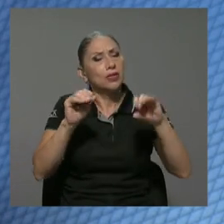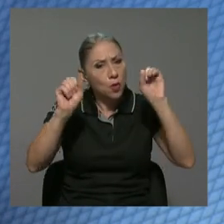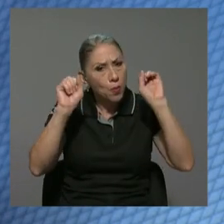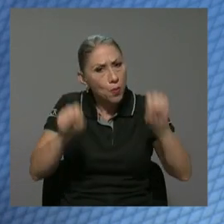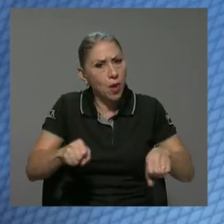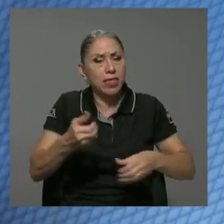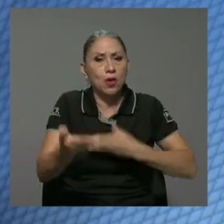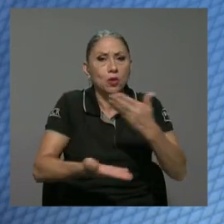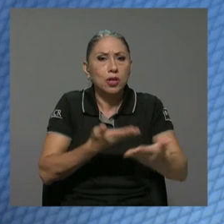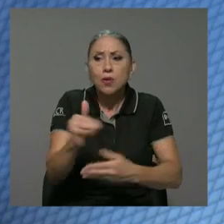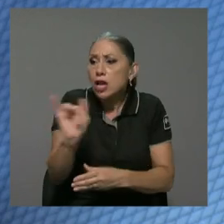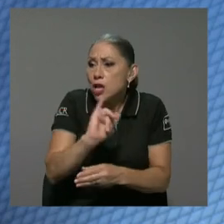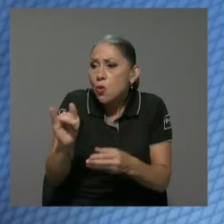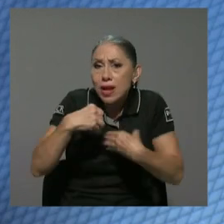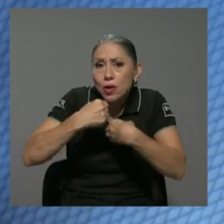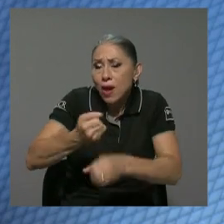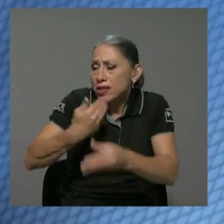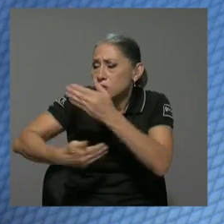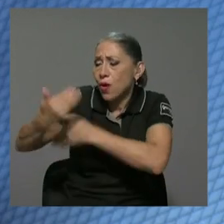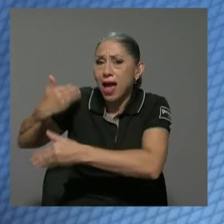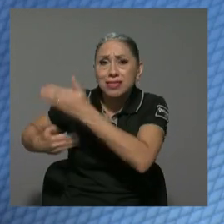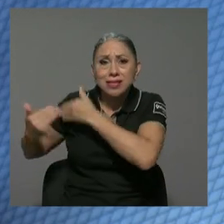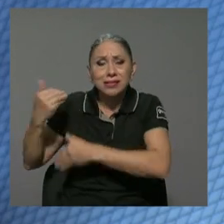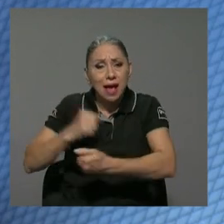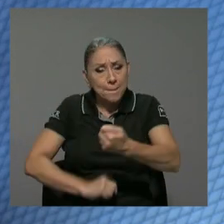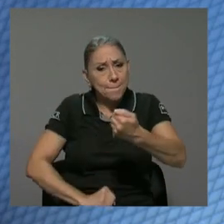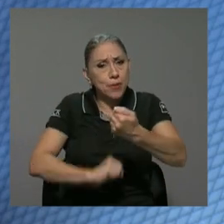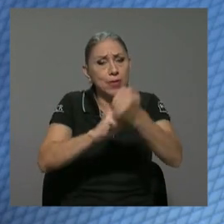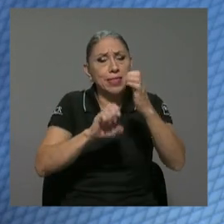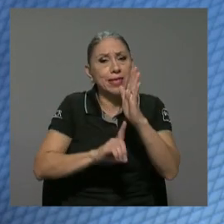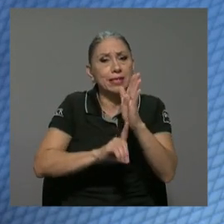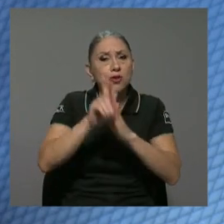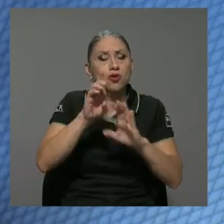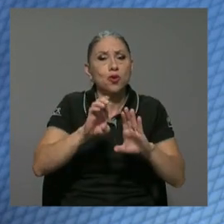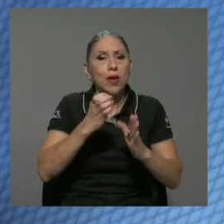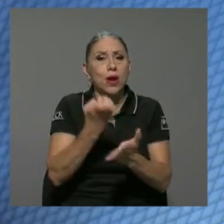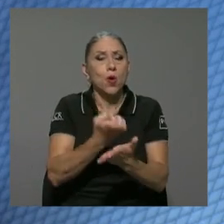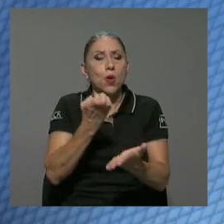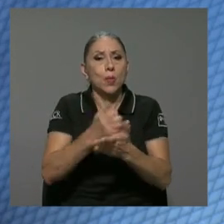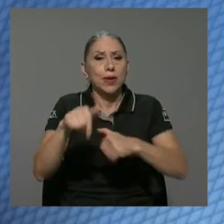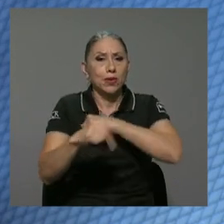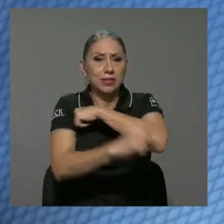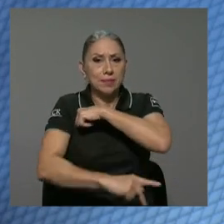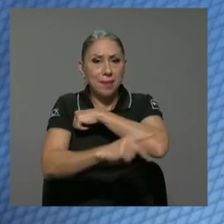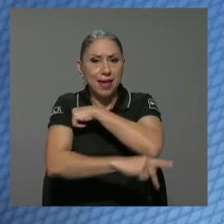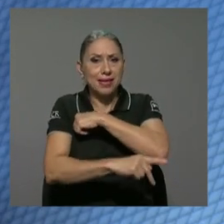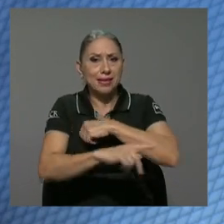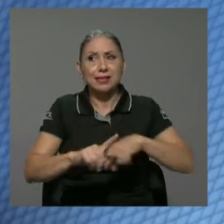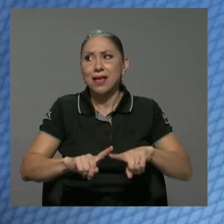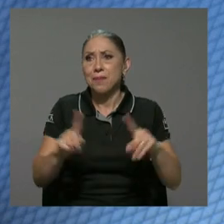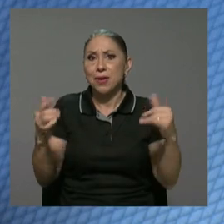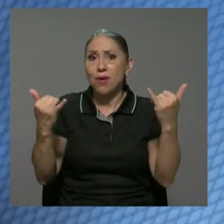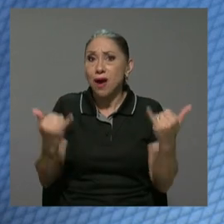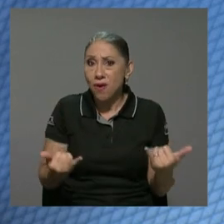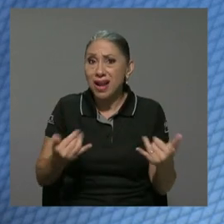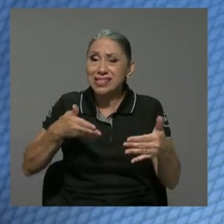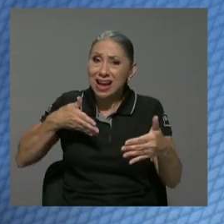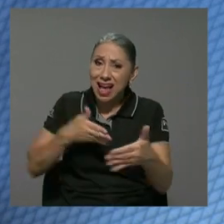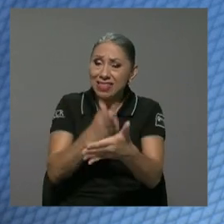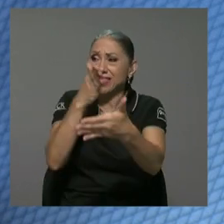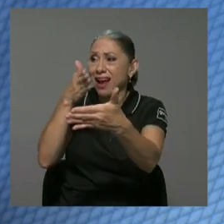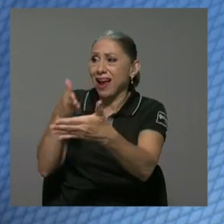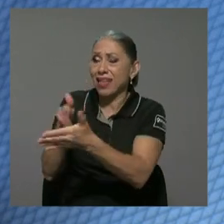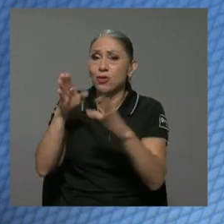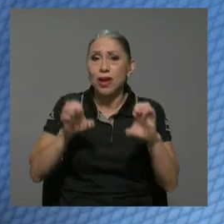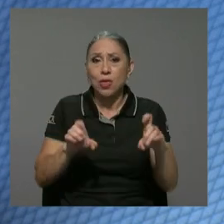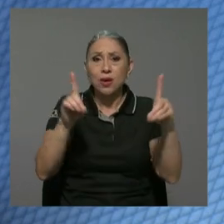el país en la historia, al desarrollo económico de este país también. Pero bueno, la están atacando, la están